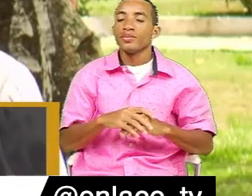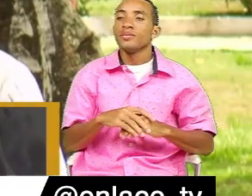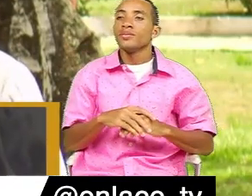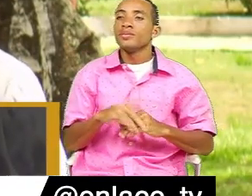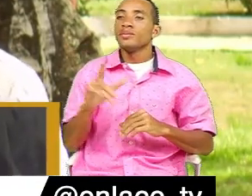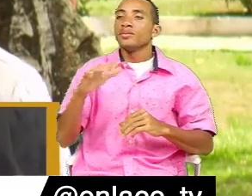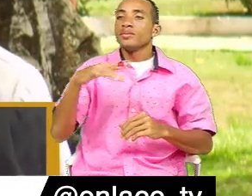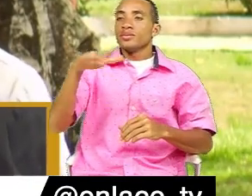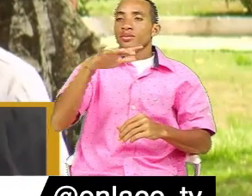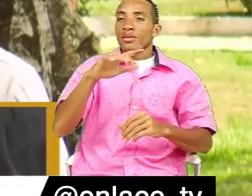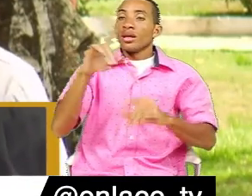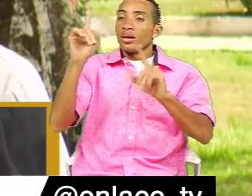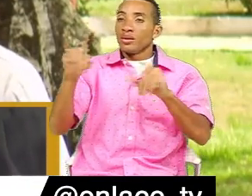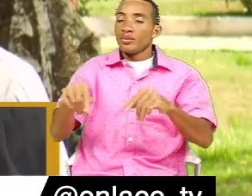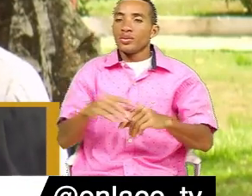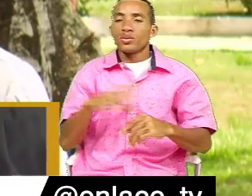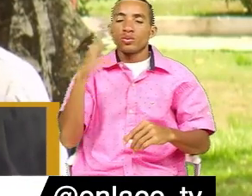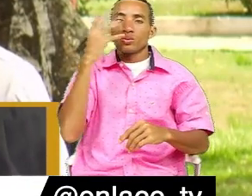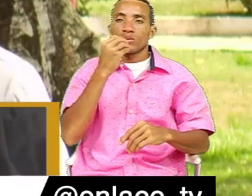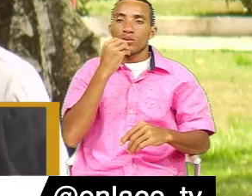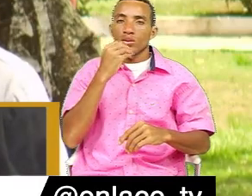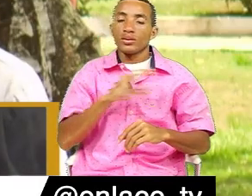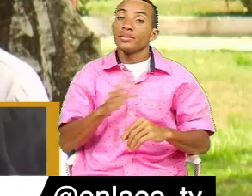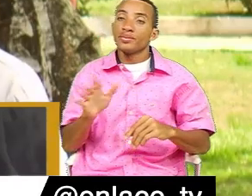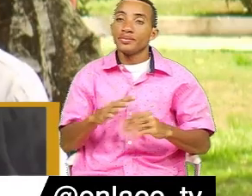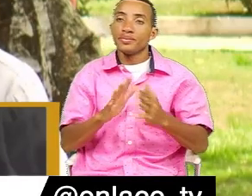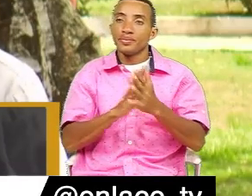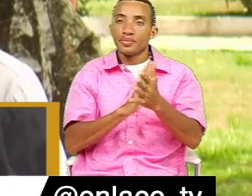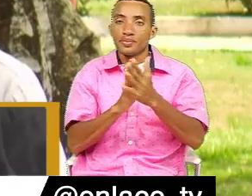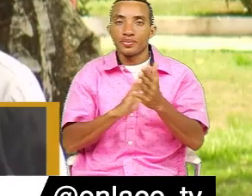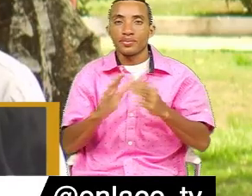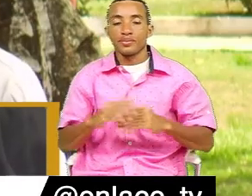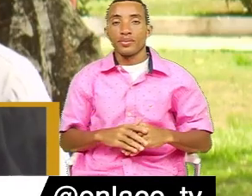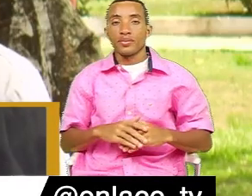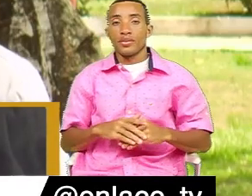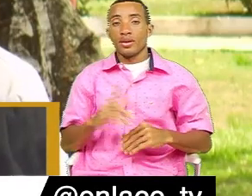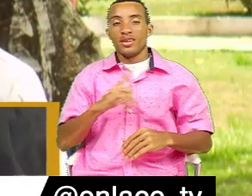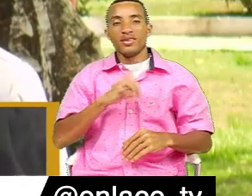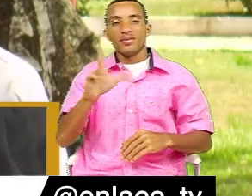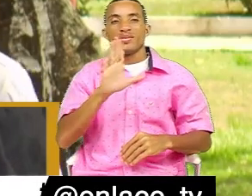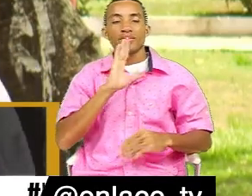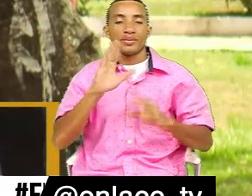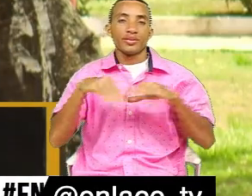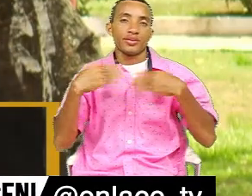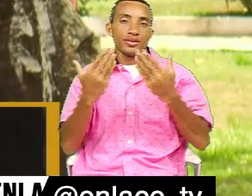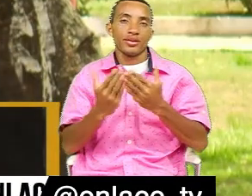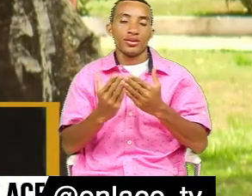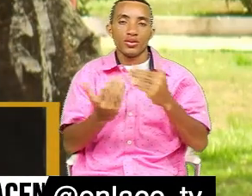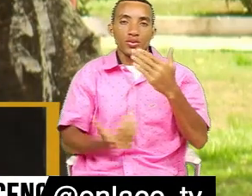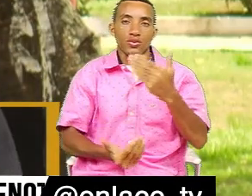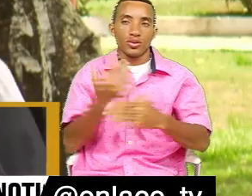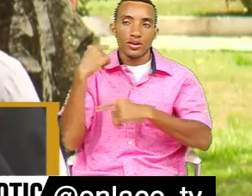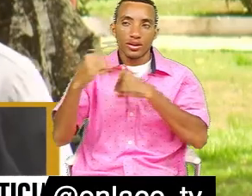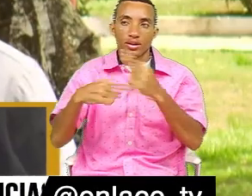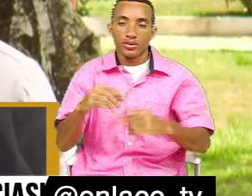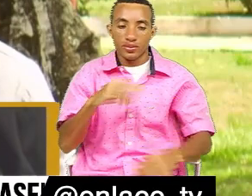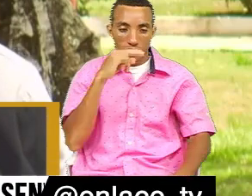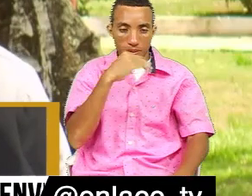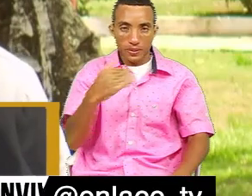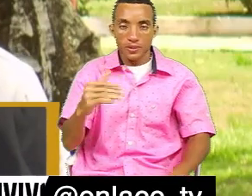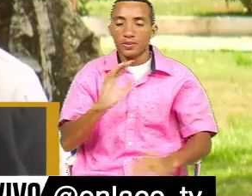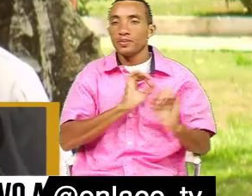comunidad barranqueña, en este caso liderada por el Colegio Liceo Nueva Generación. Sus niños se vinieron acá, a este parque.